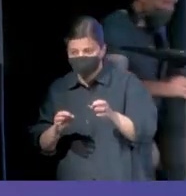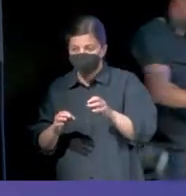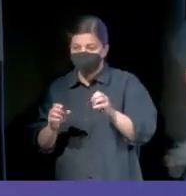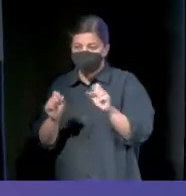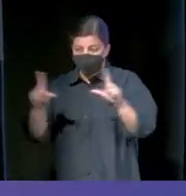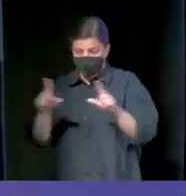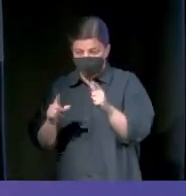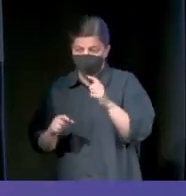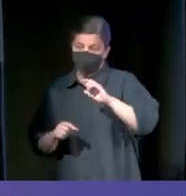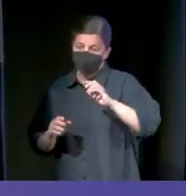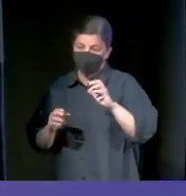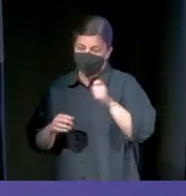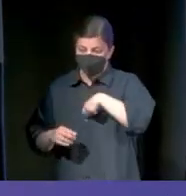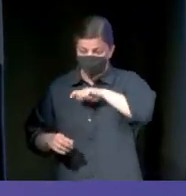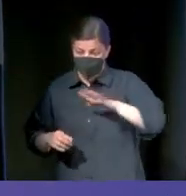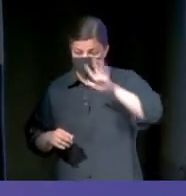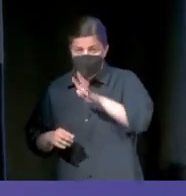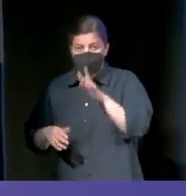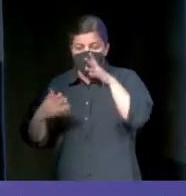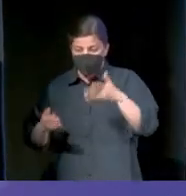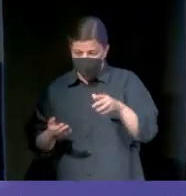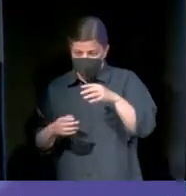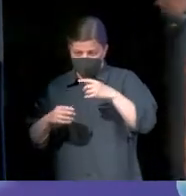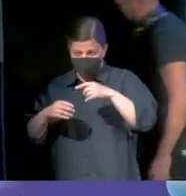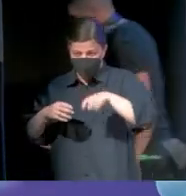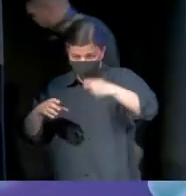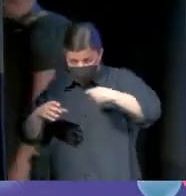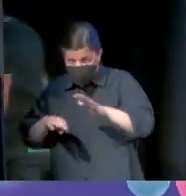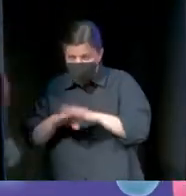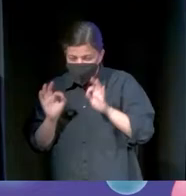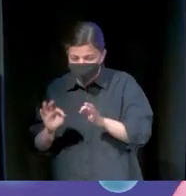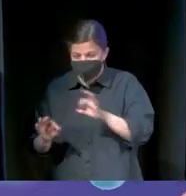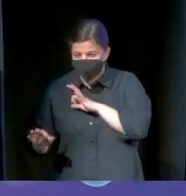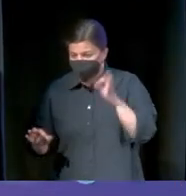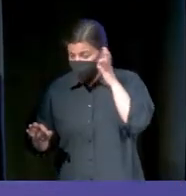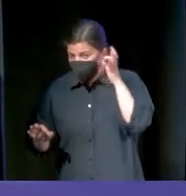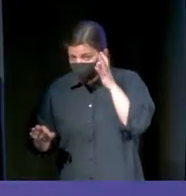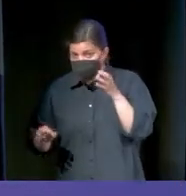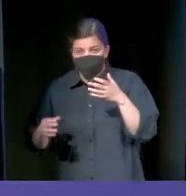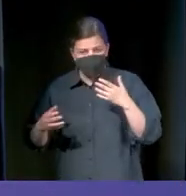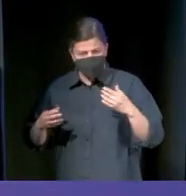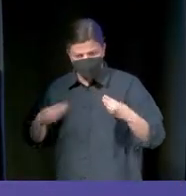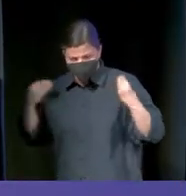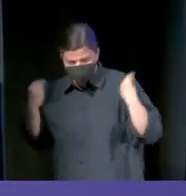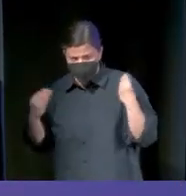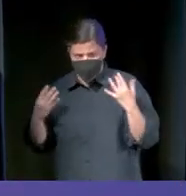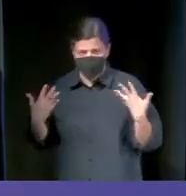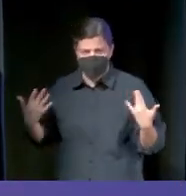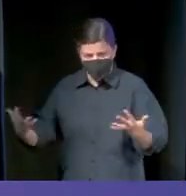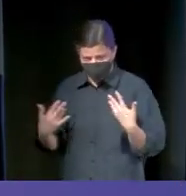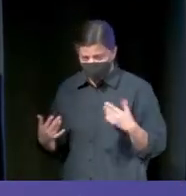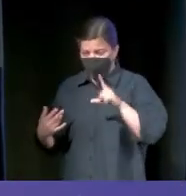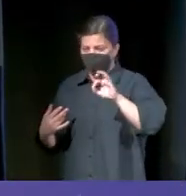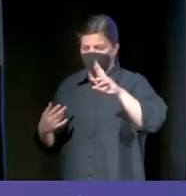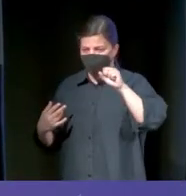triunfa con su espectáculo bingo para señoras divertida fresca sin pelos en la lengua por favor lorena castell pasa el